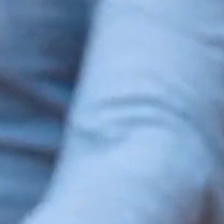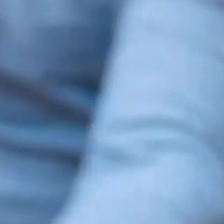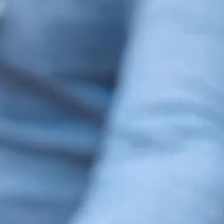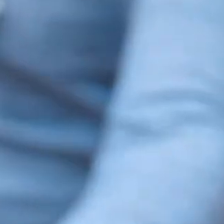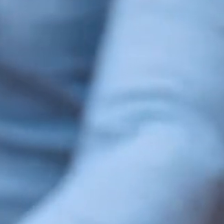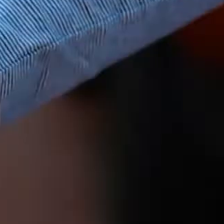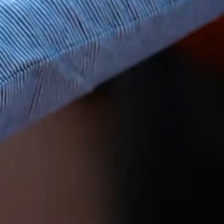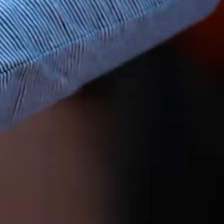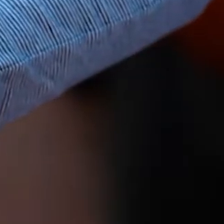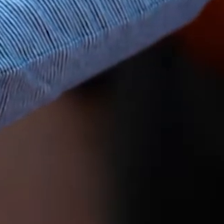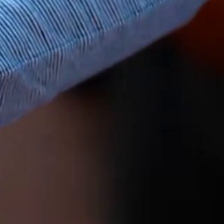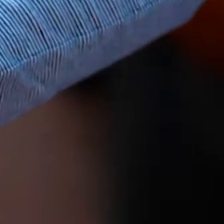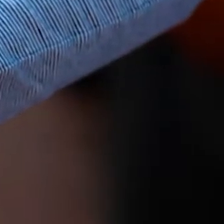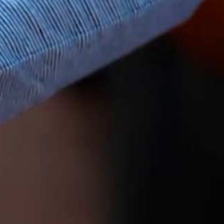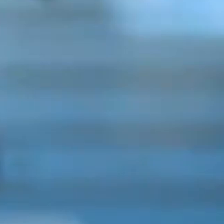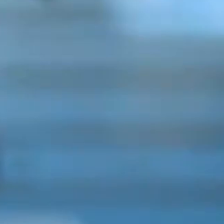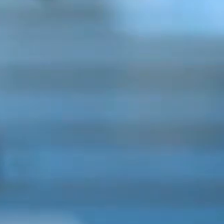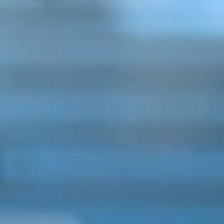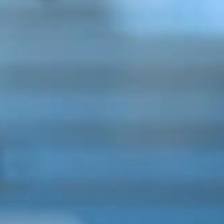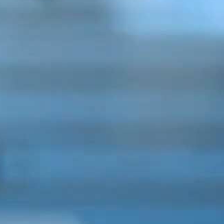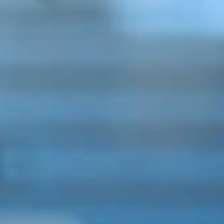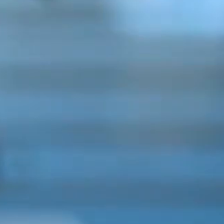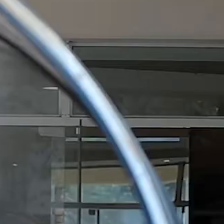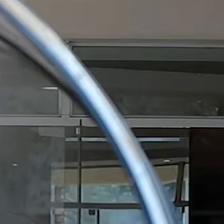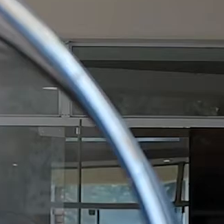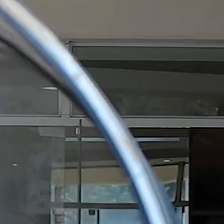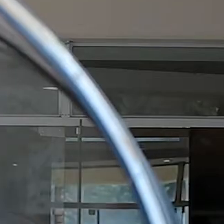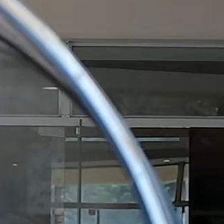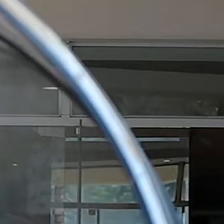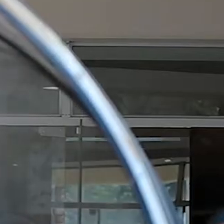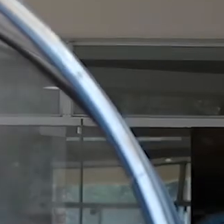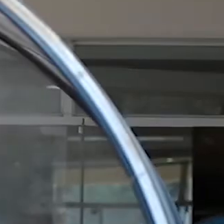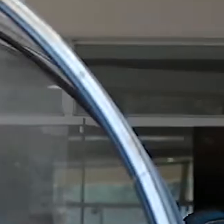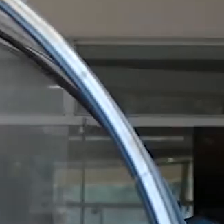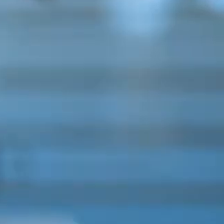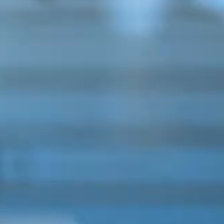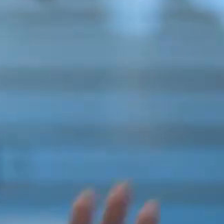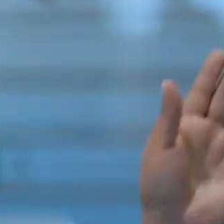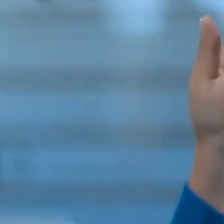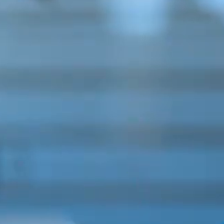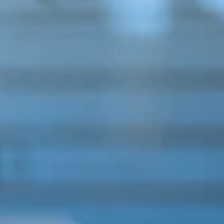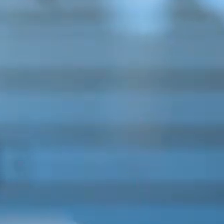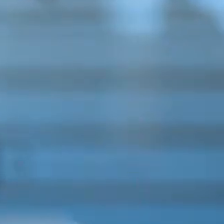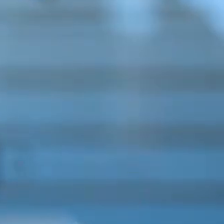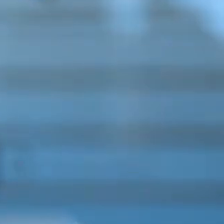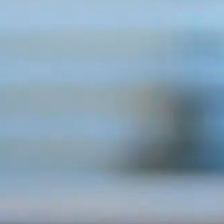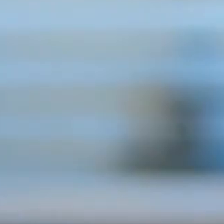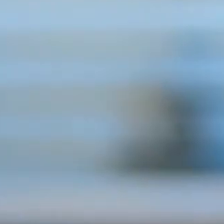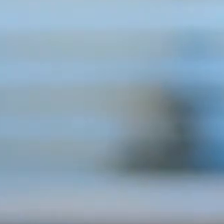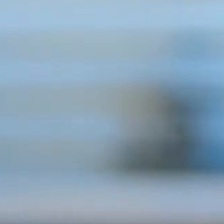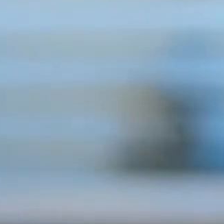el alcohol, la temperatura, pasa por la cámara, tiene que usar barbijo, va a pasar acá al